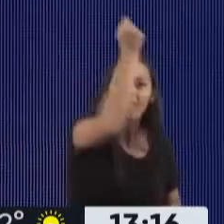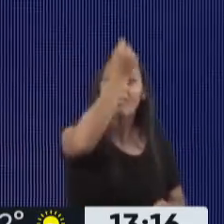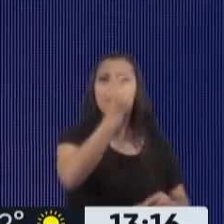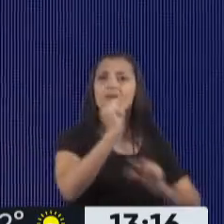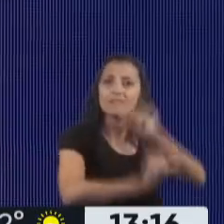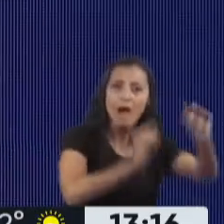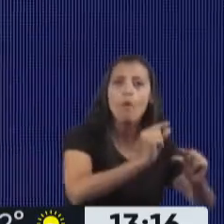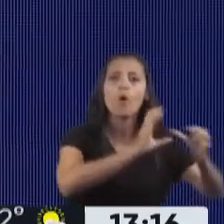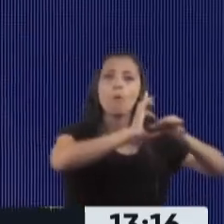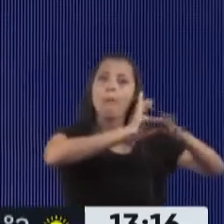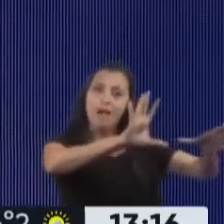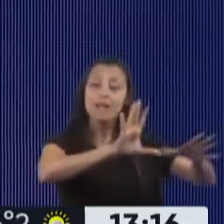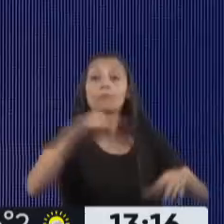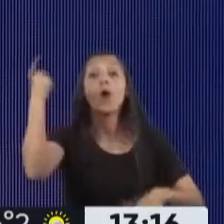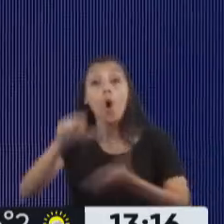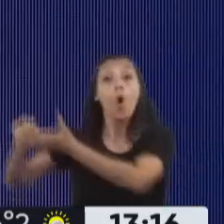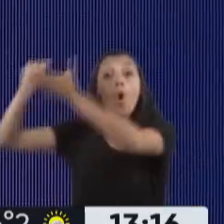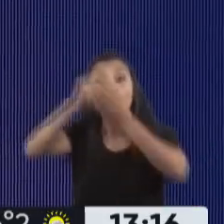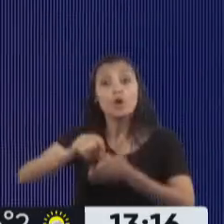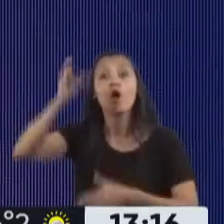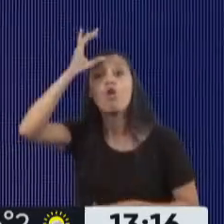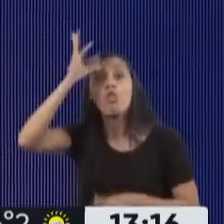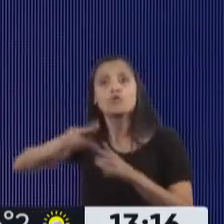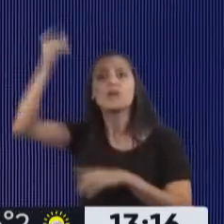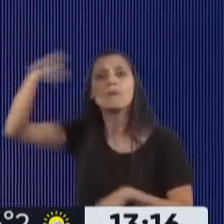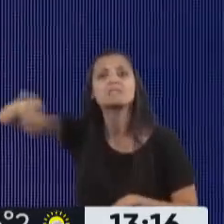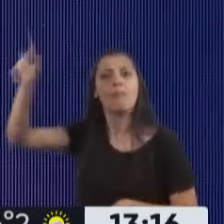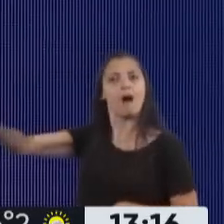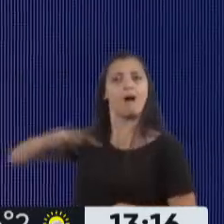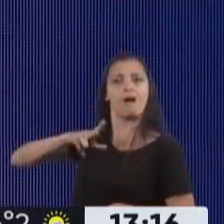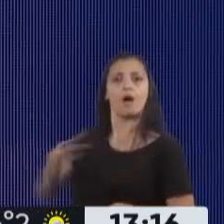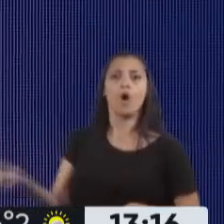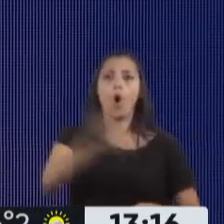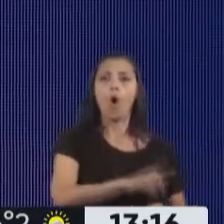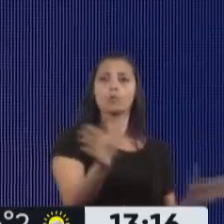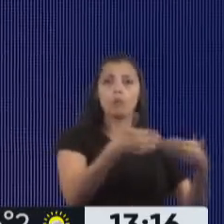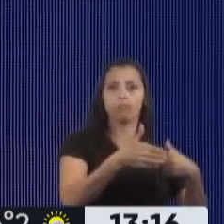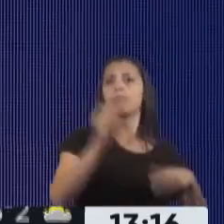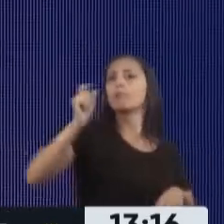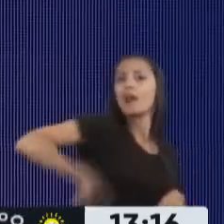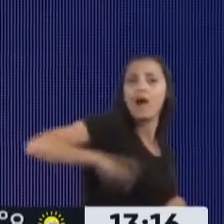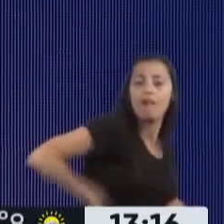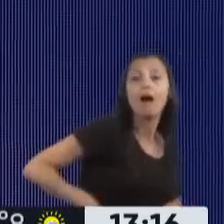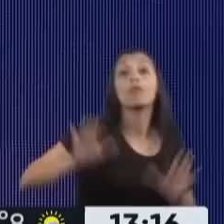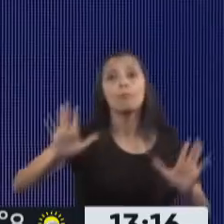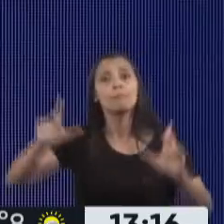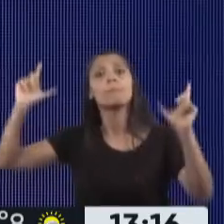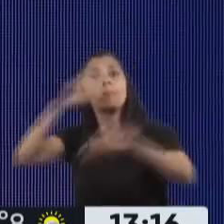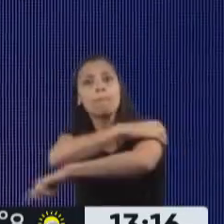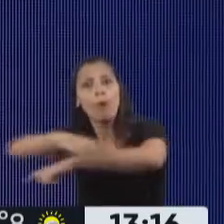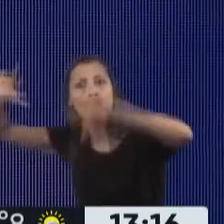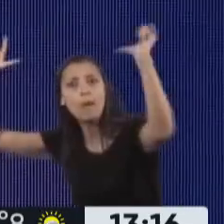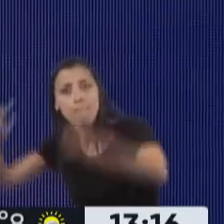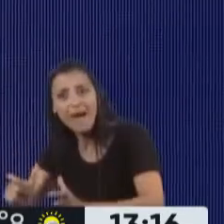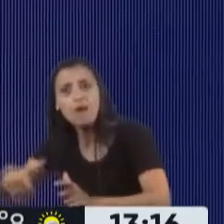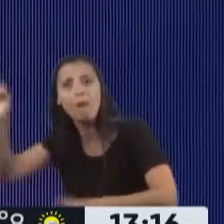libres son 12 veces más ricos que los reprimidos, tienen 25 veces menos de pobre en el formato estándar y